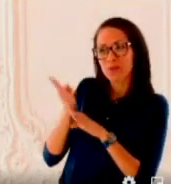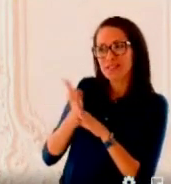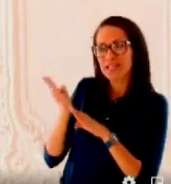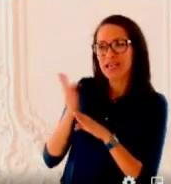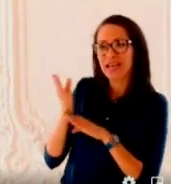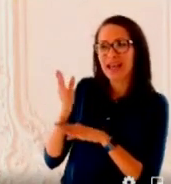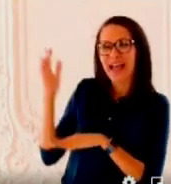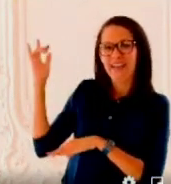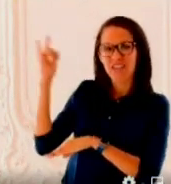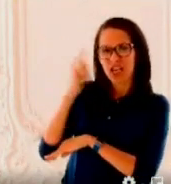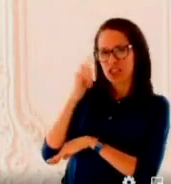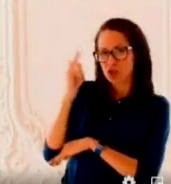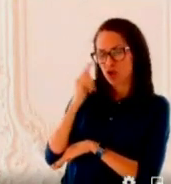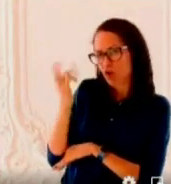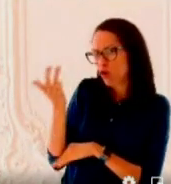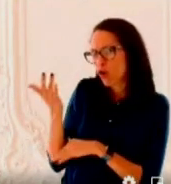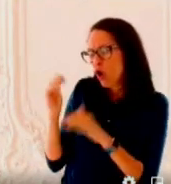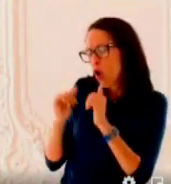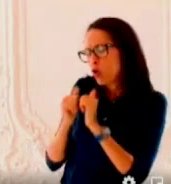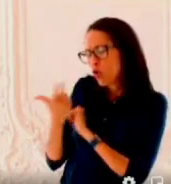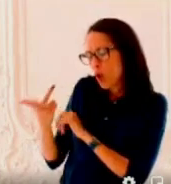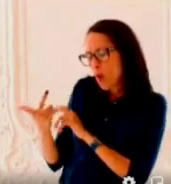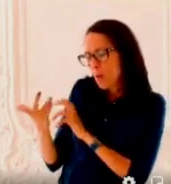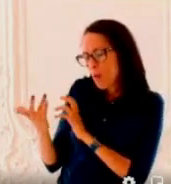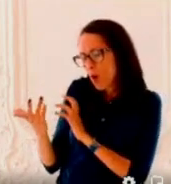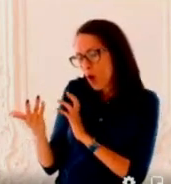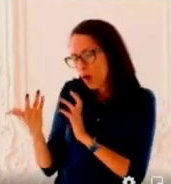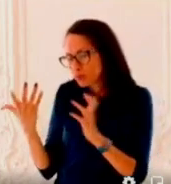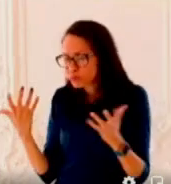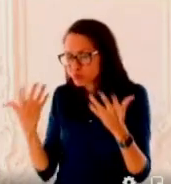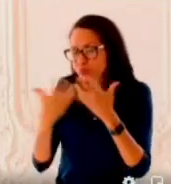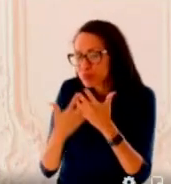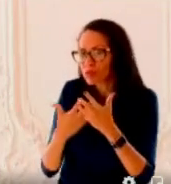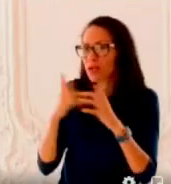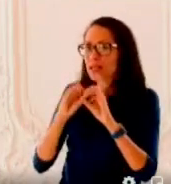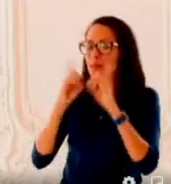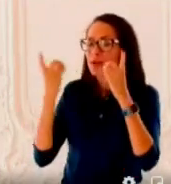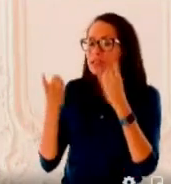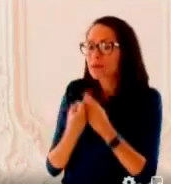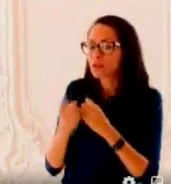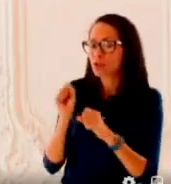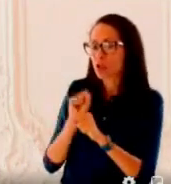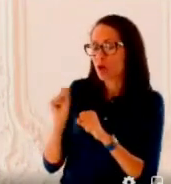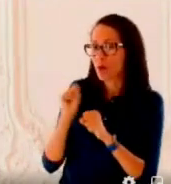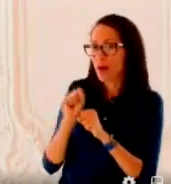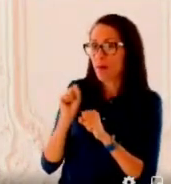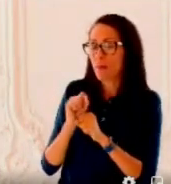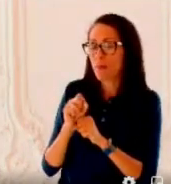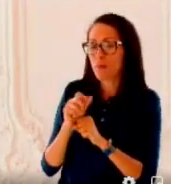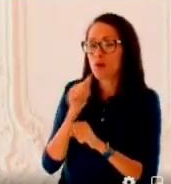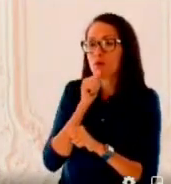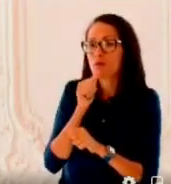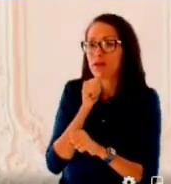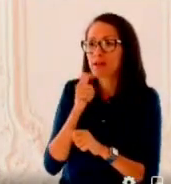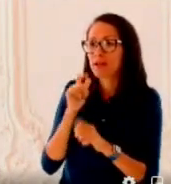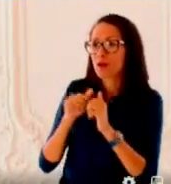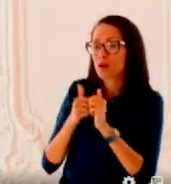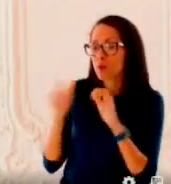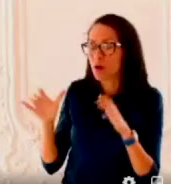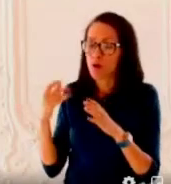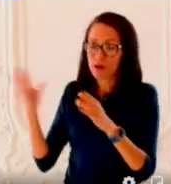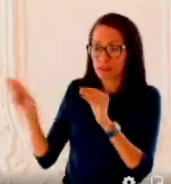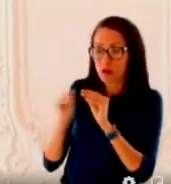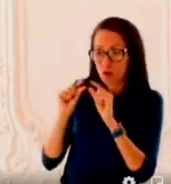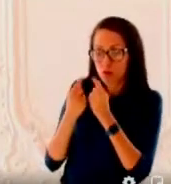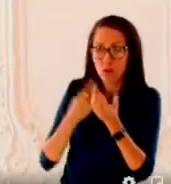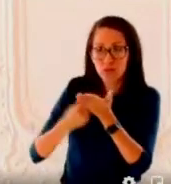aviación. Entonces, ¿cómo compagina eso con el Departamento de Transportación y Obras Públicas? ¿Cómo hará, si es que se va a valer de asesores o de alguien más?